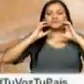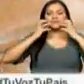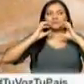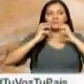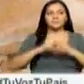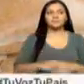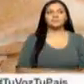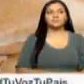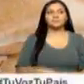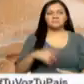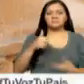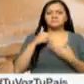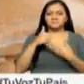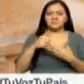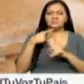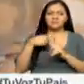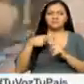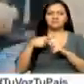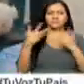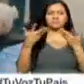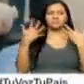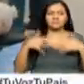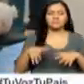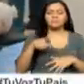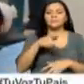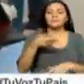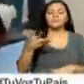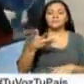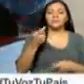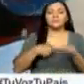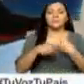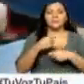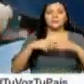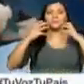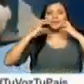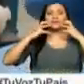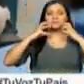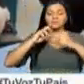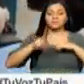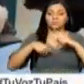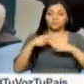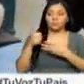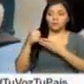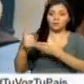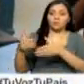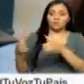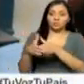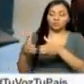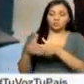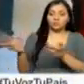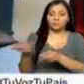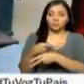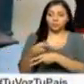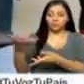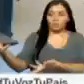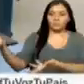Nos ha beneficiado bastante en lo que es para la comercialización de maíz. A la vez que ayudamos a los socios con sus productos a comprarlos